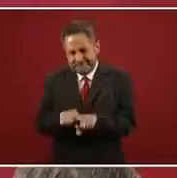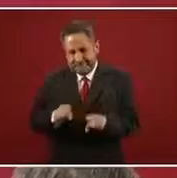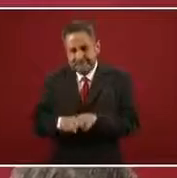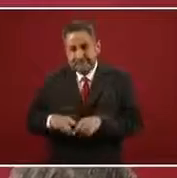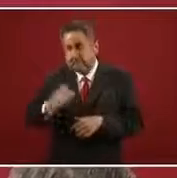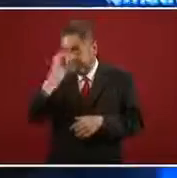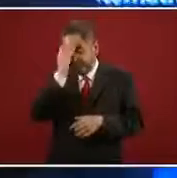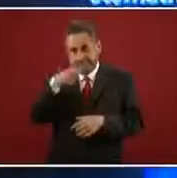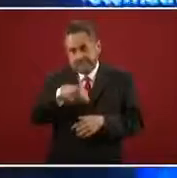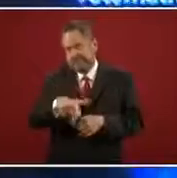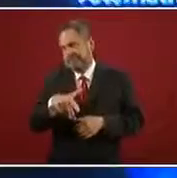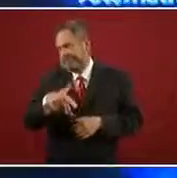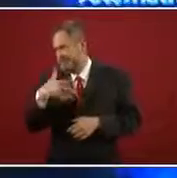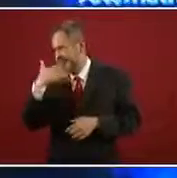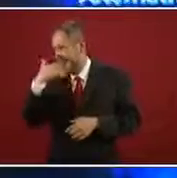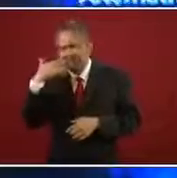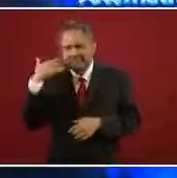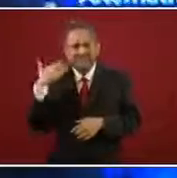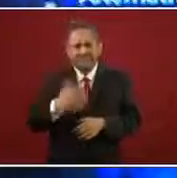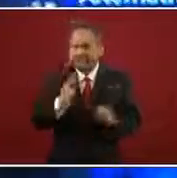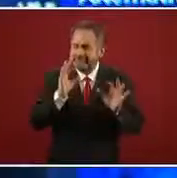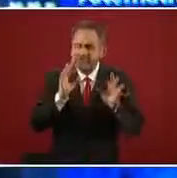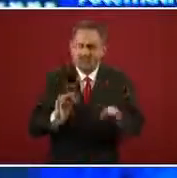Conocer esto es